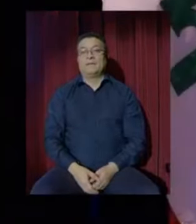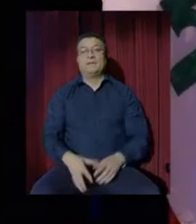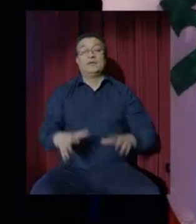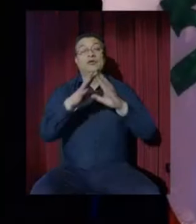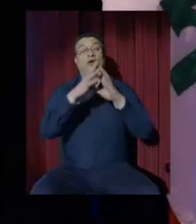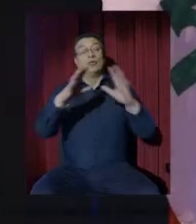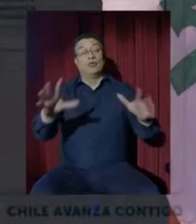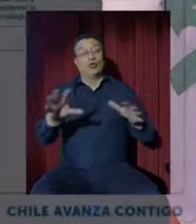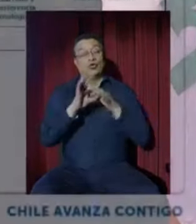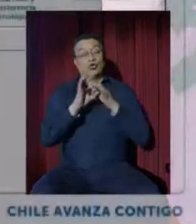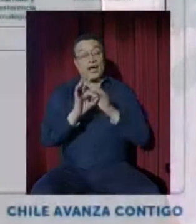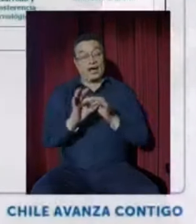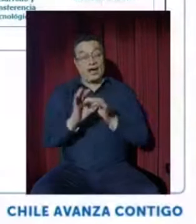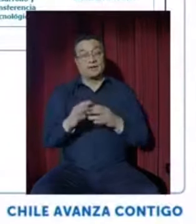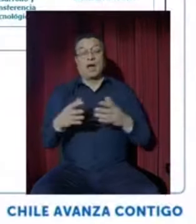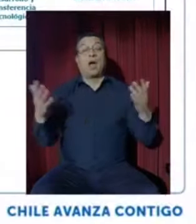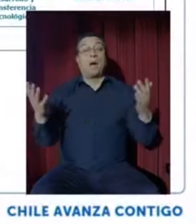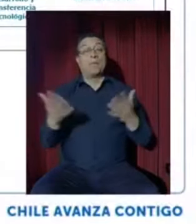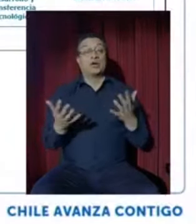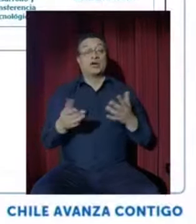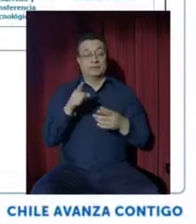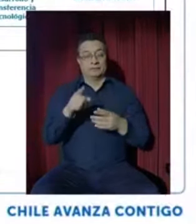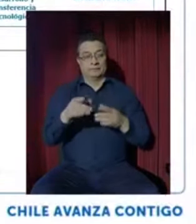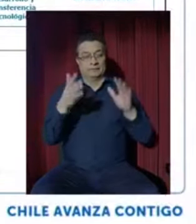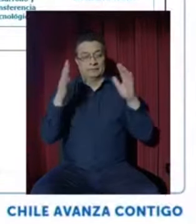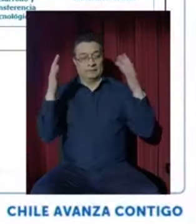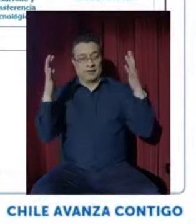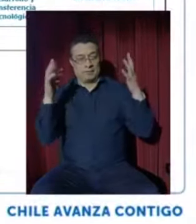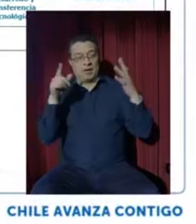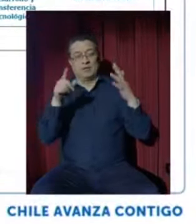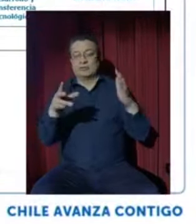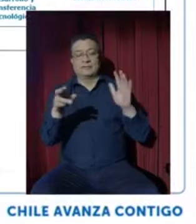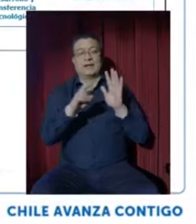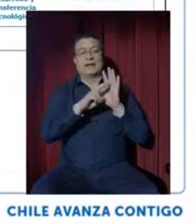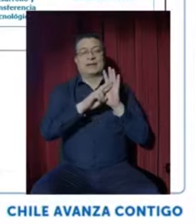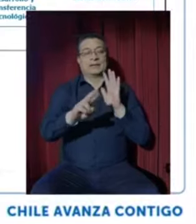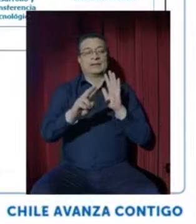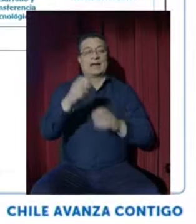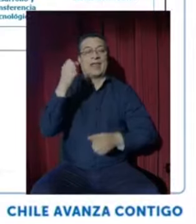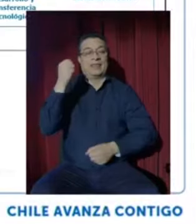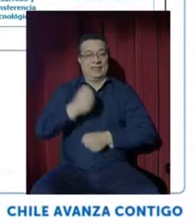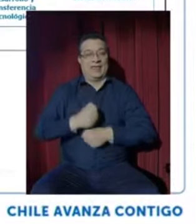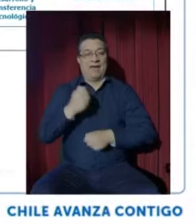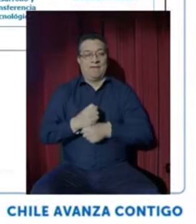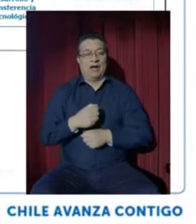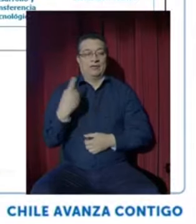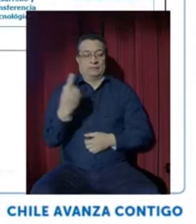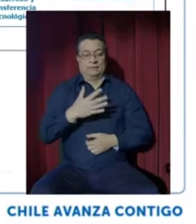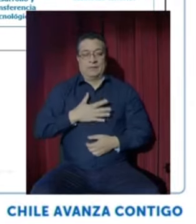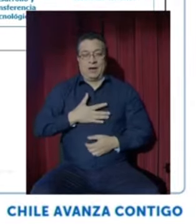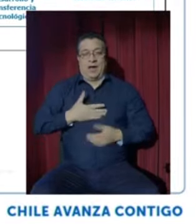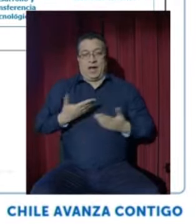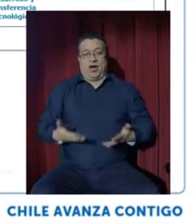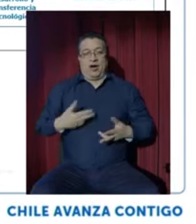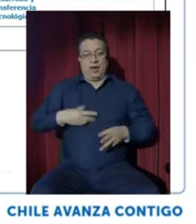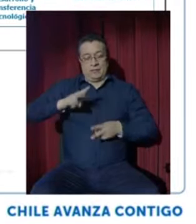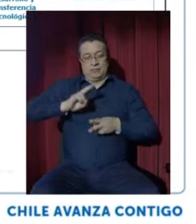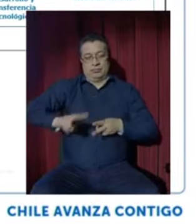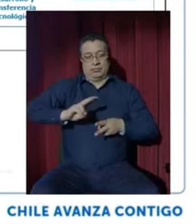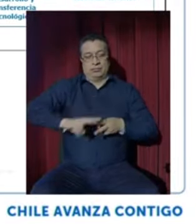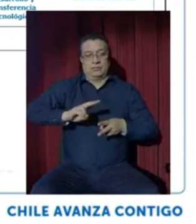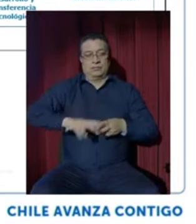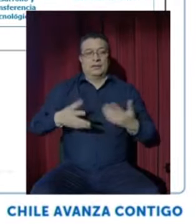Muchísimas gracias eh Porque ese aplauso representa el trabajo que estamos haciendo eh